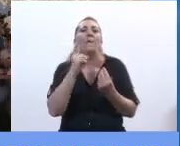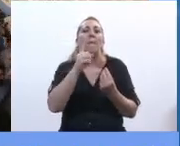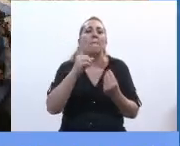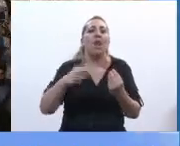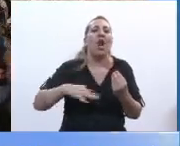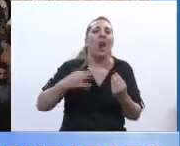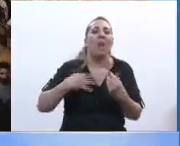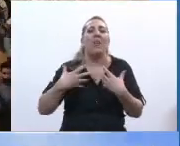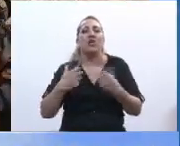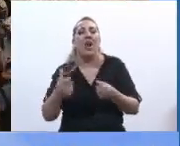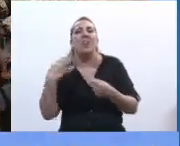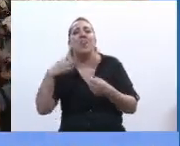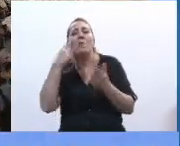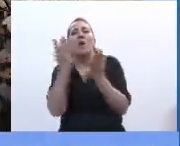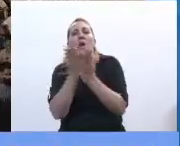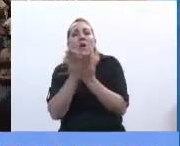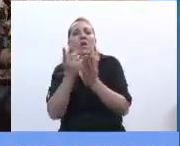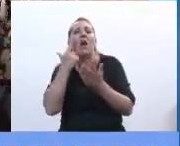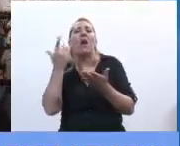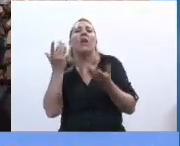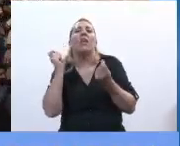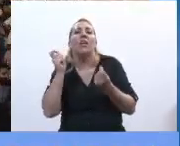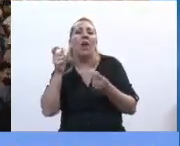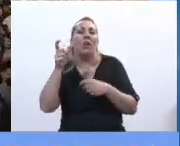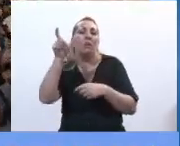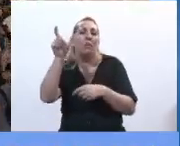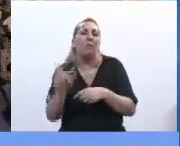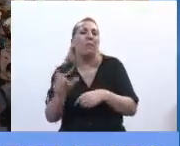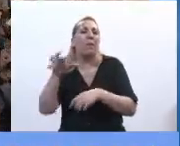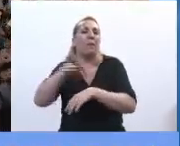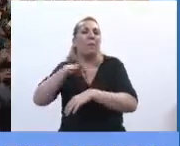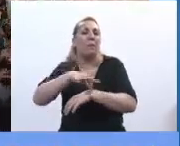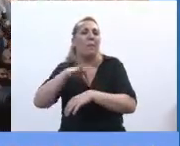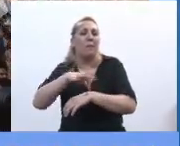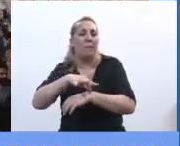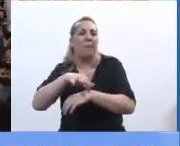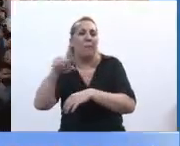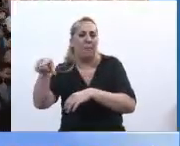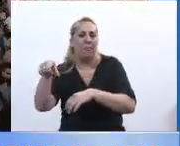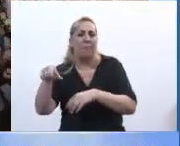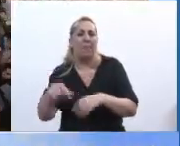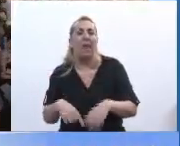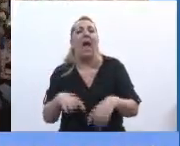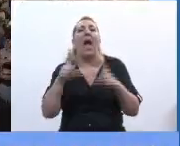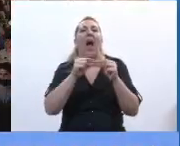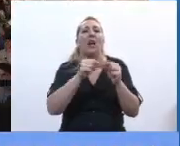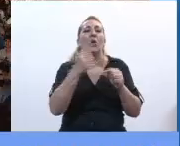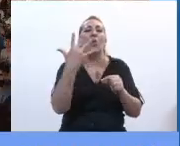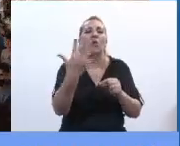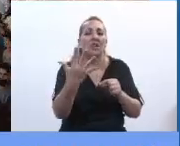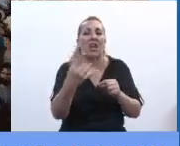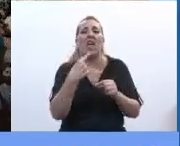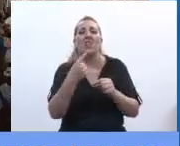salud deberá ser evaluado y establecido por el personal de salud interviniente con lo cual se acorta esto en el artículo 5